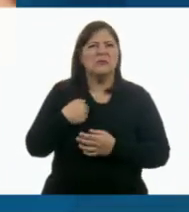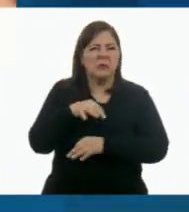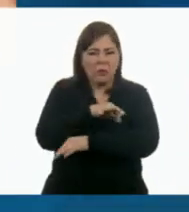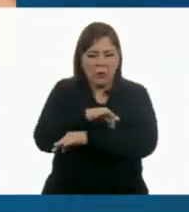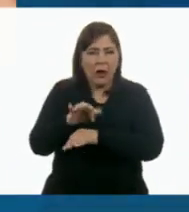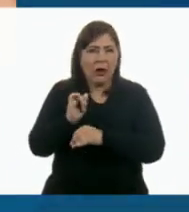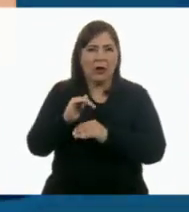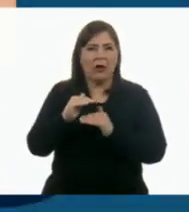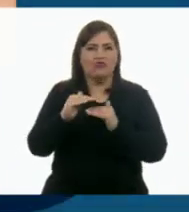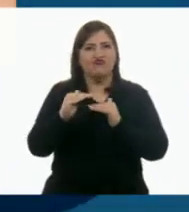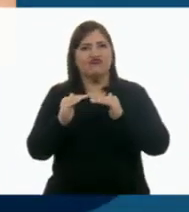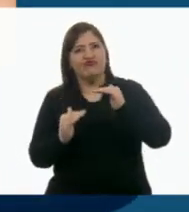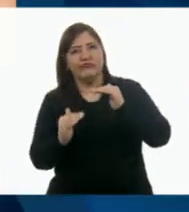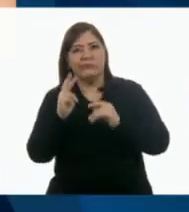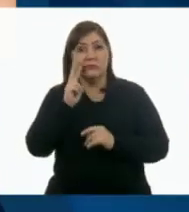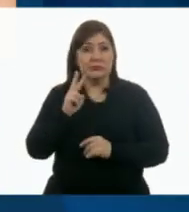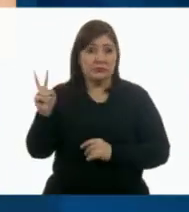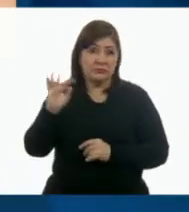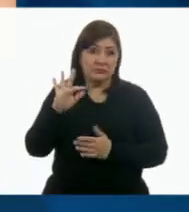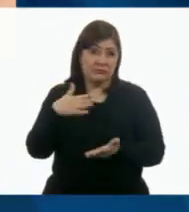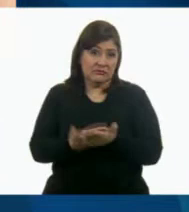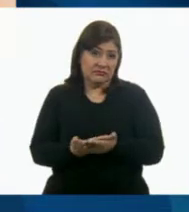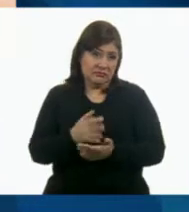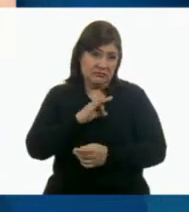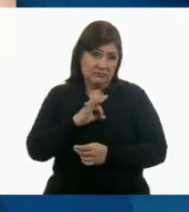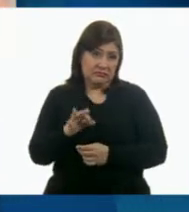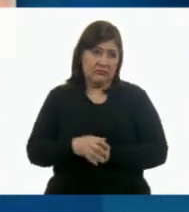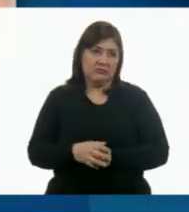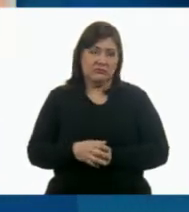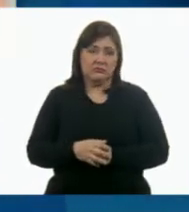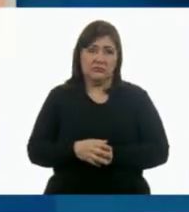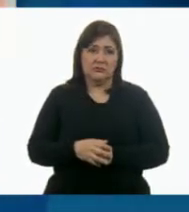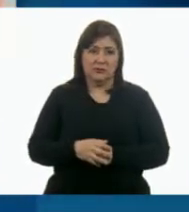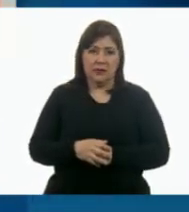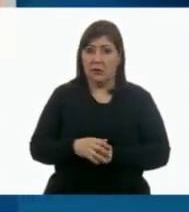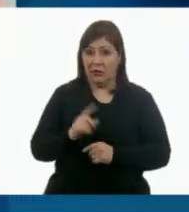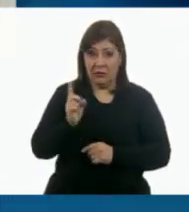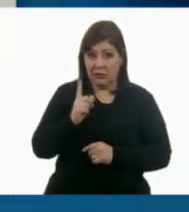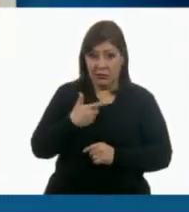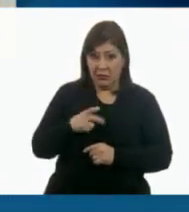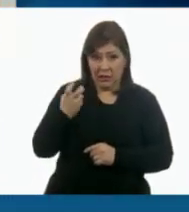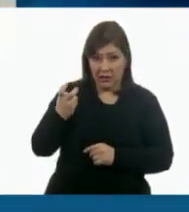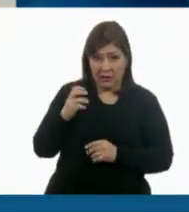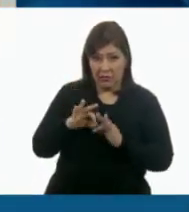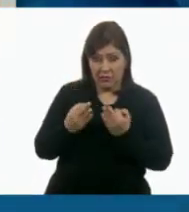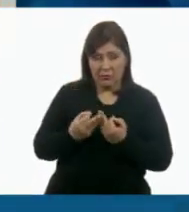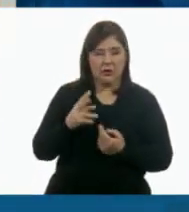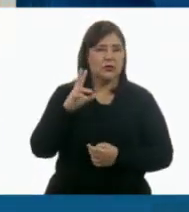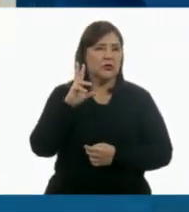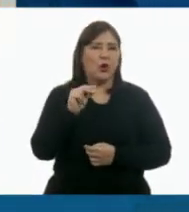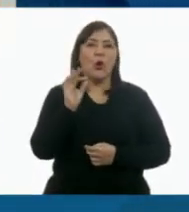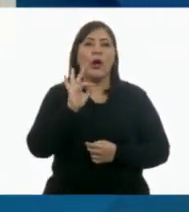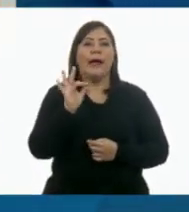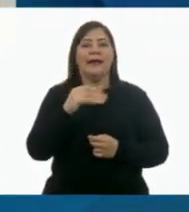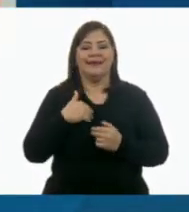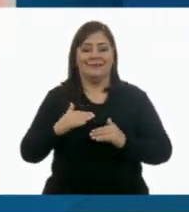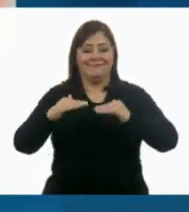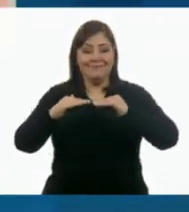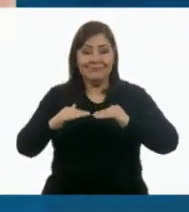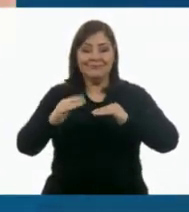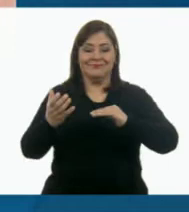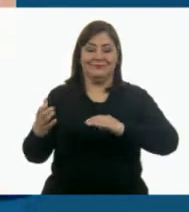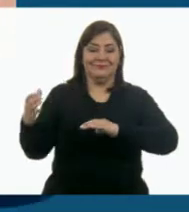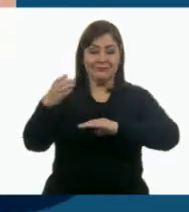de lado. Yo creo que esa mesa se caería, maestro. ¿No les gustaría una mesa así tampoco? No. No, porque la comida se puede caer de